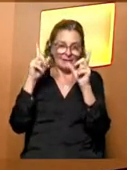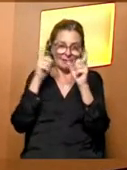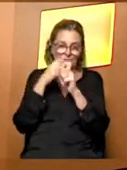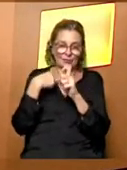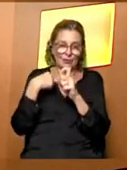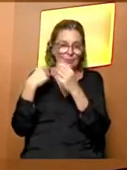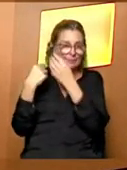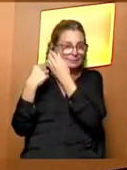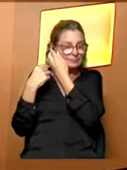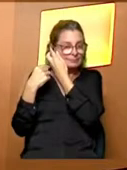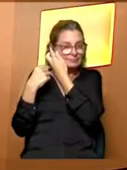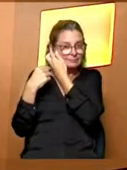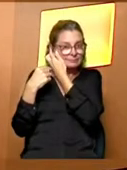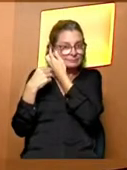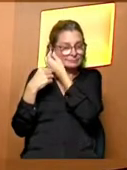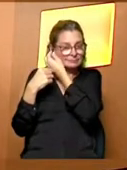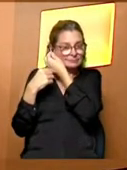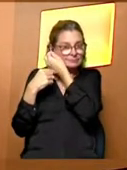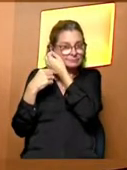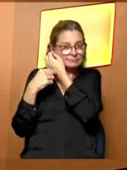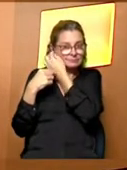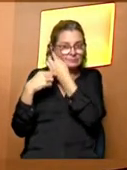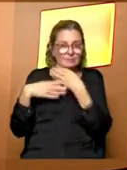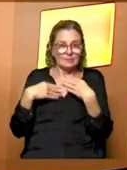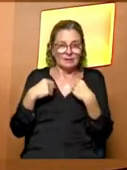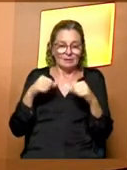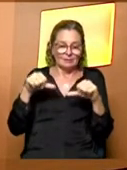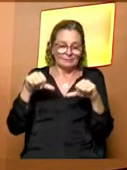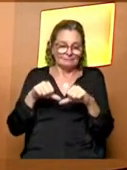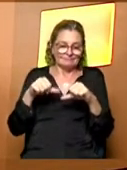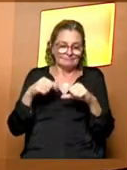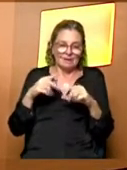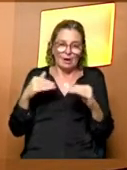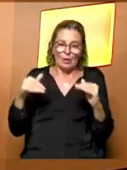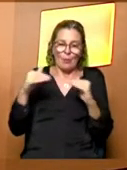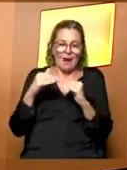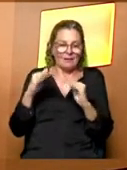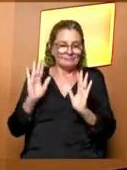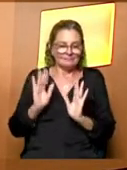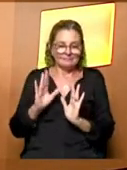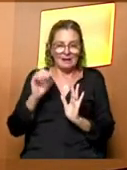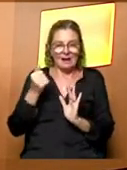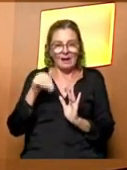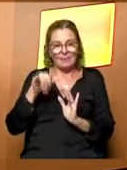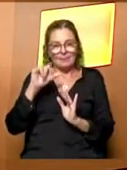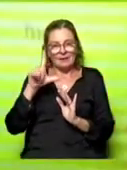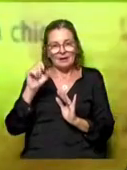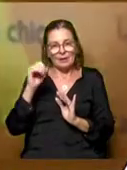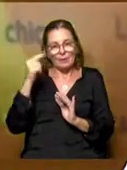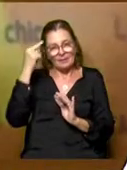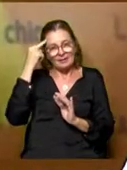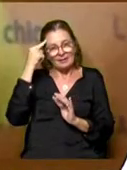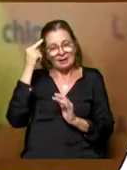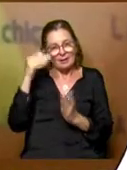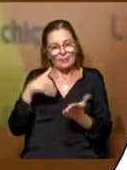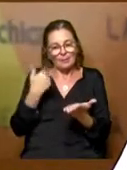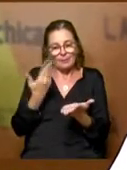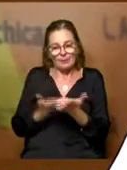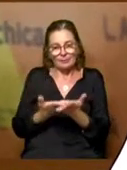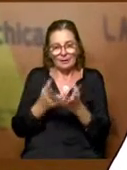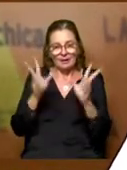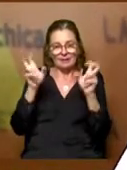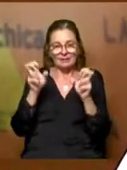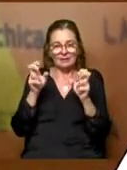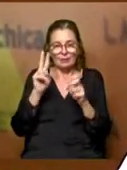muy identificado con la indignación de Camilo y sobre todo con esa convocatoria a pensar, a discutir, a poner los temas. La